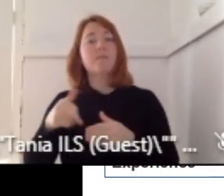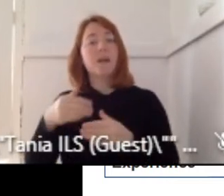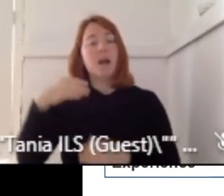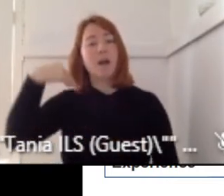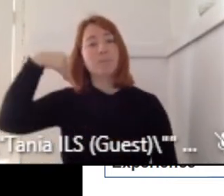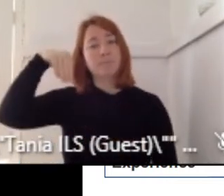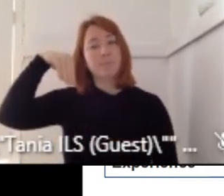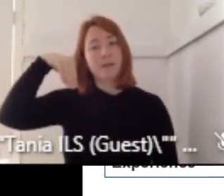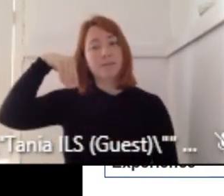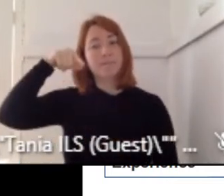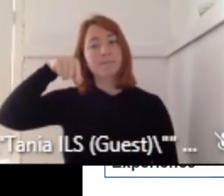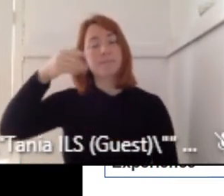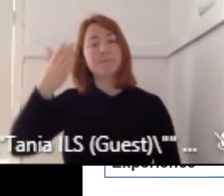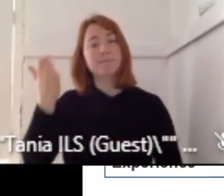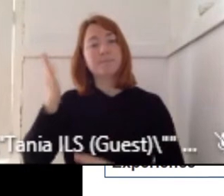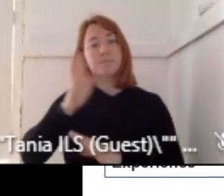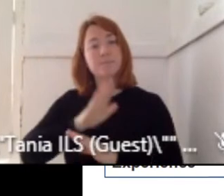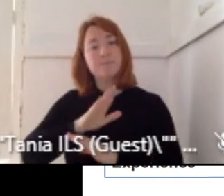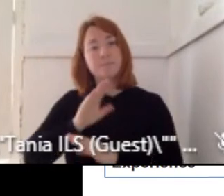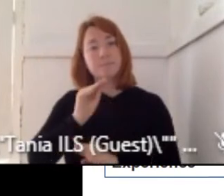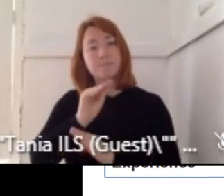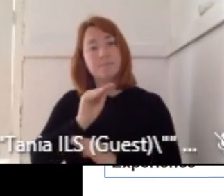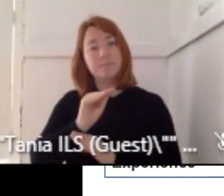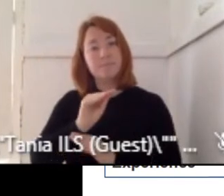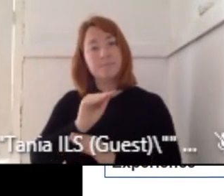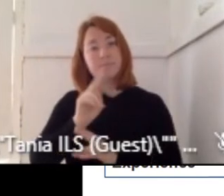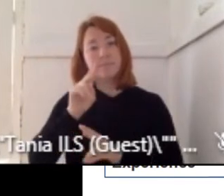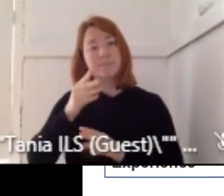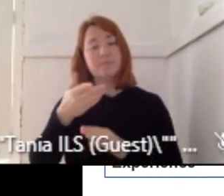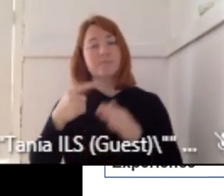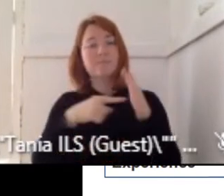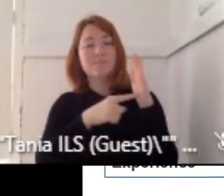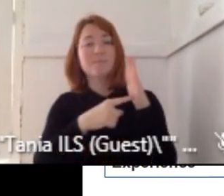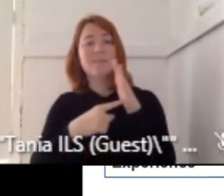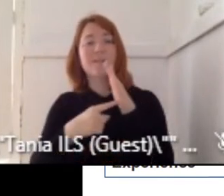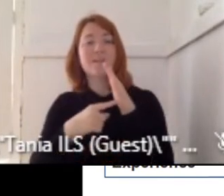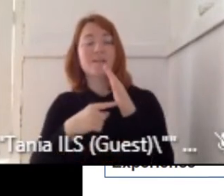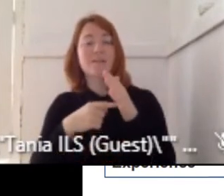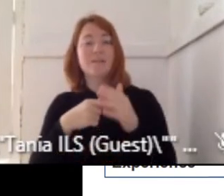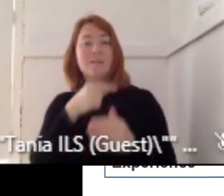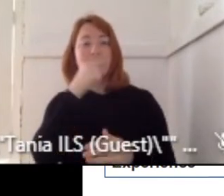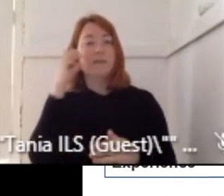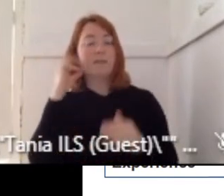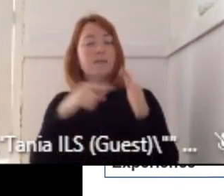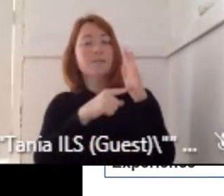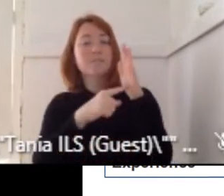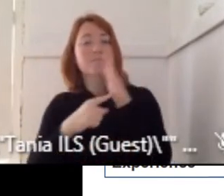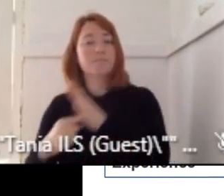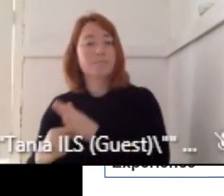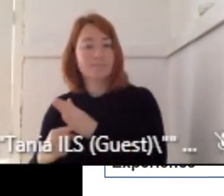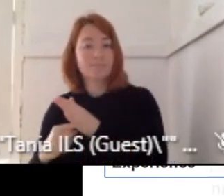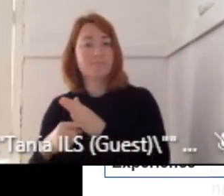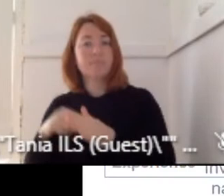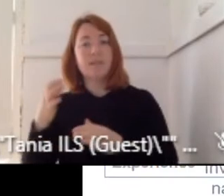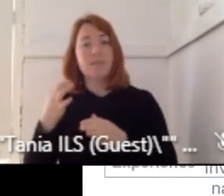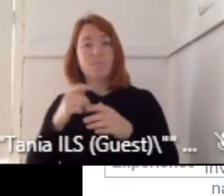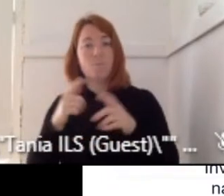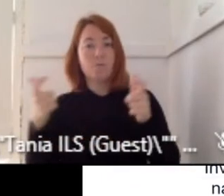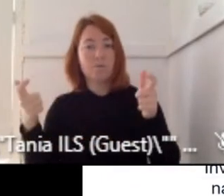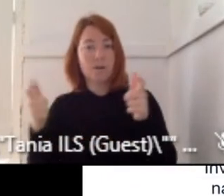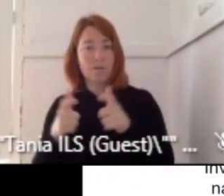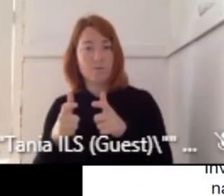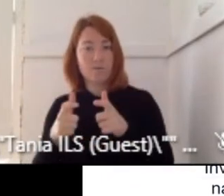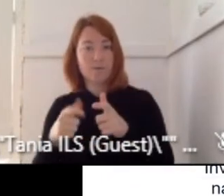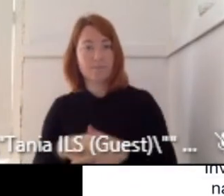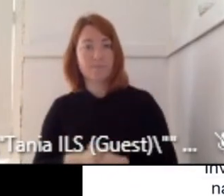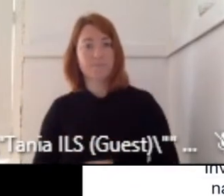una propuesta educativa para reducir la brecha de género en el ámbito en CETEN, en los proyectos Wikimedia. Y